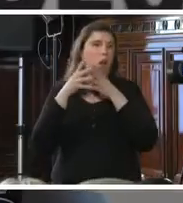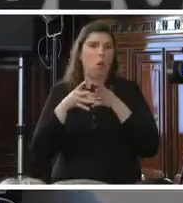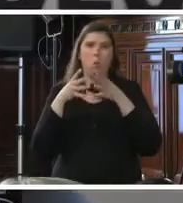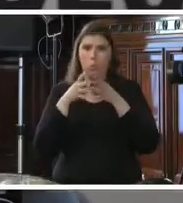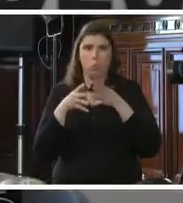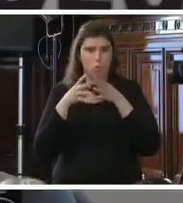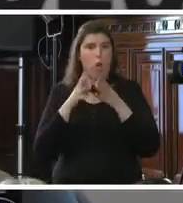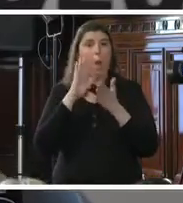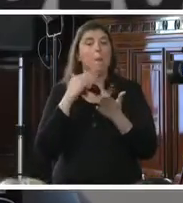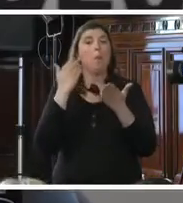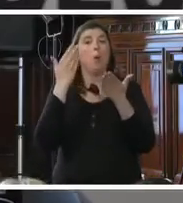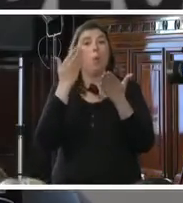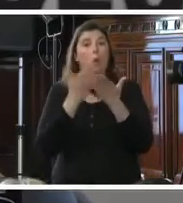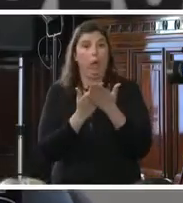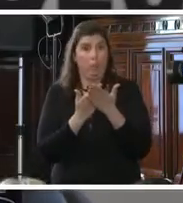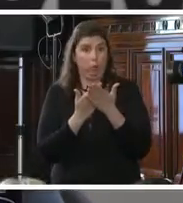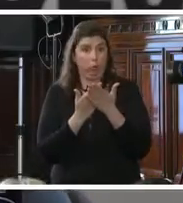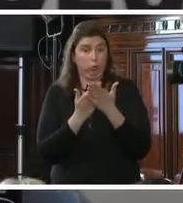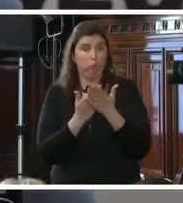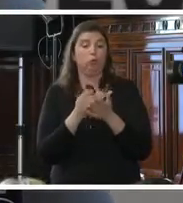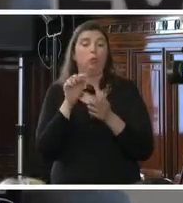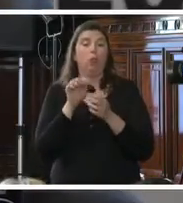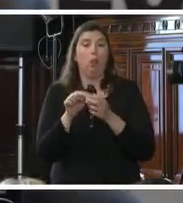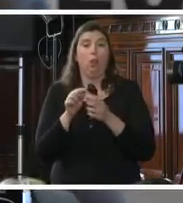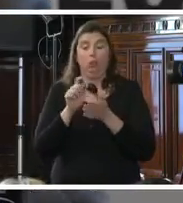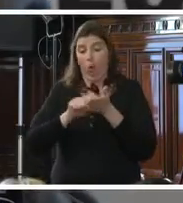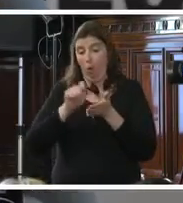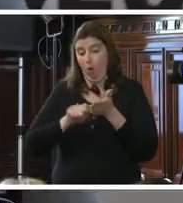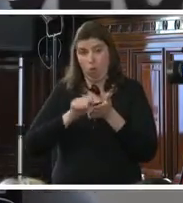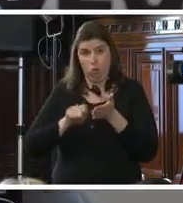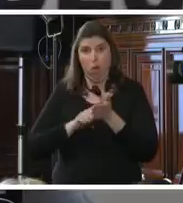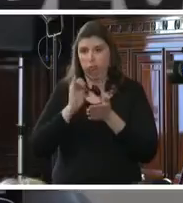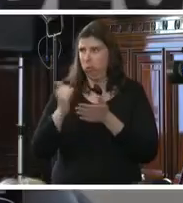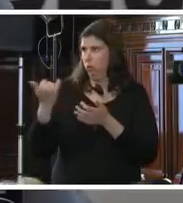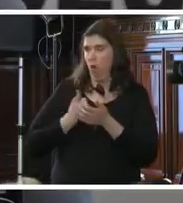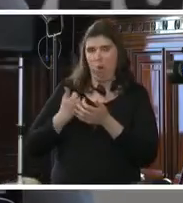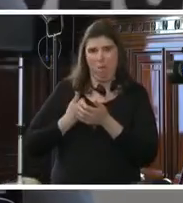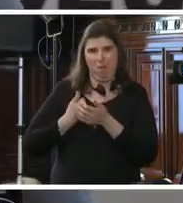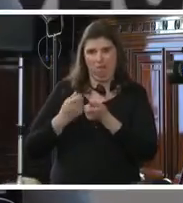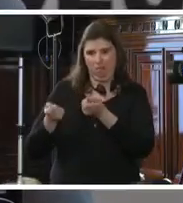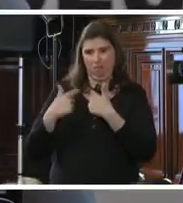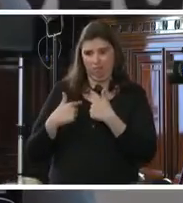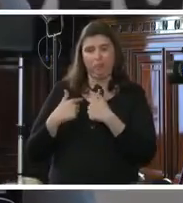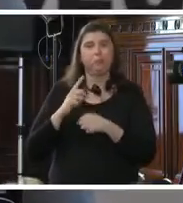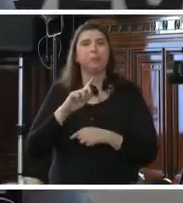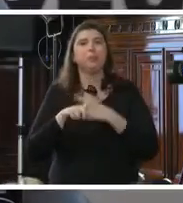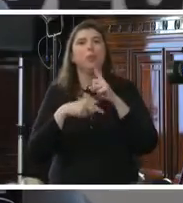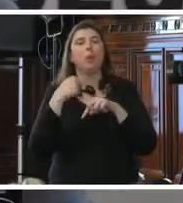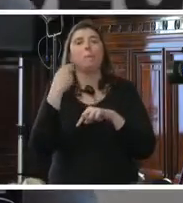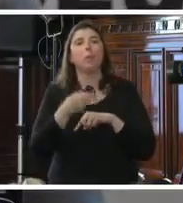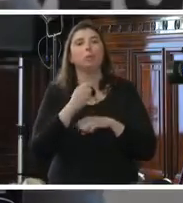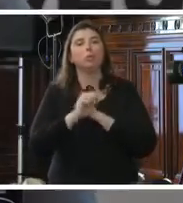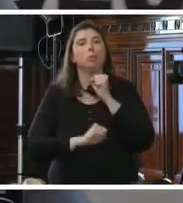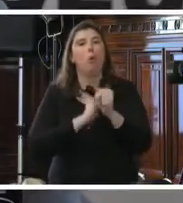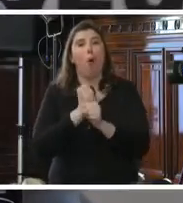proponernos. Tomamos nota de la solicitud de informe, tenemos ya para este próximo